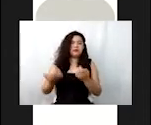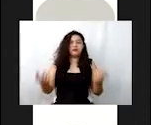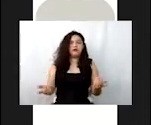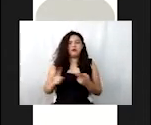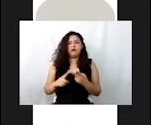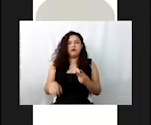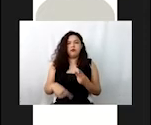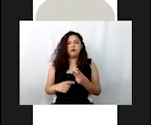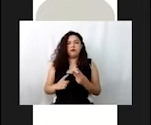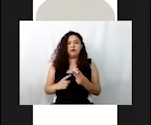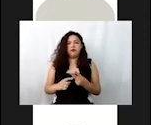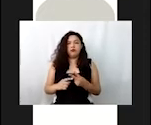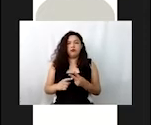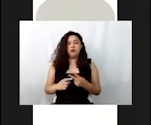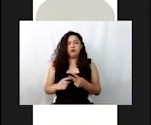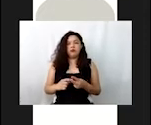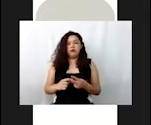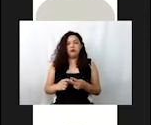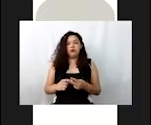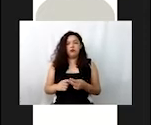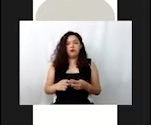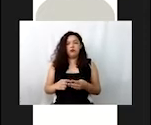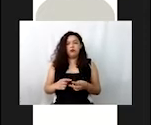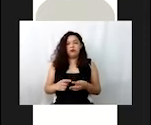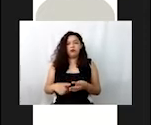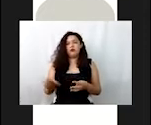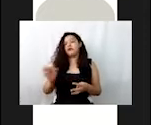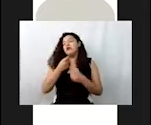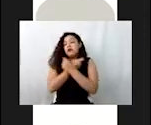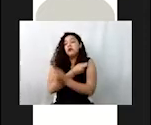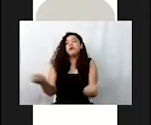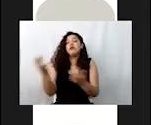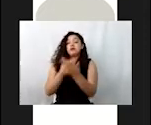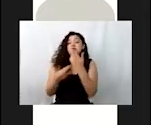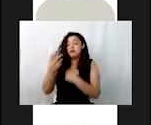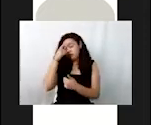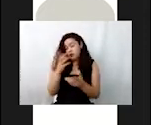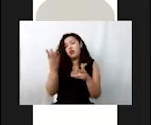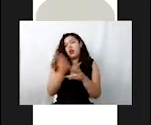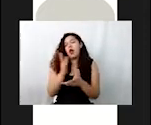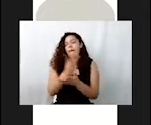están viniendo los chiquitines que en este caso forman parte de los programas de